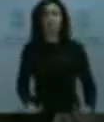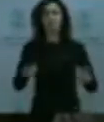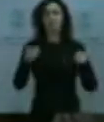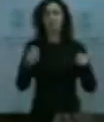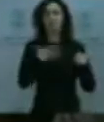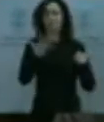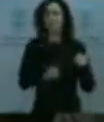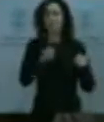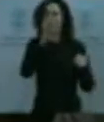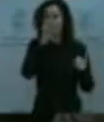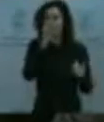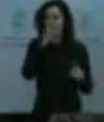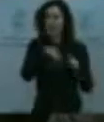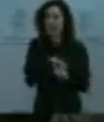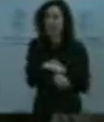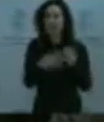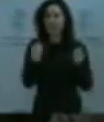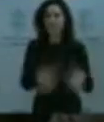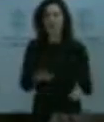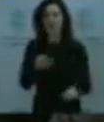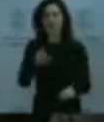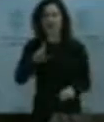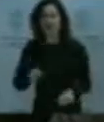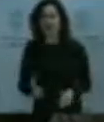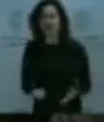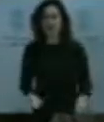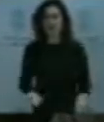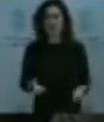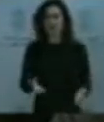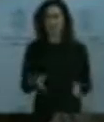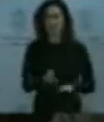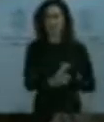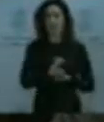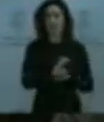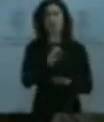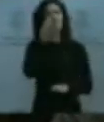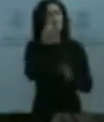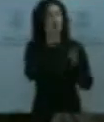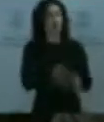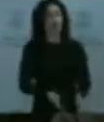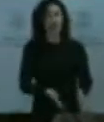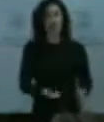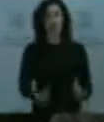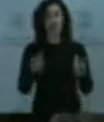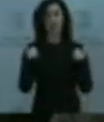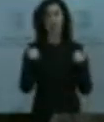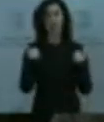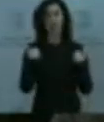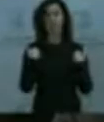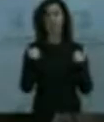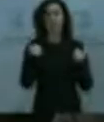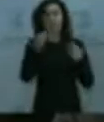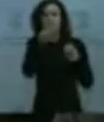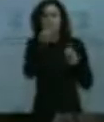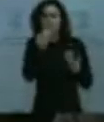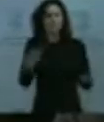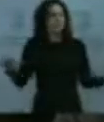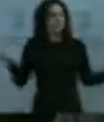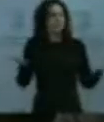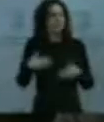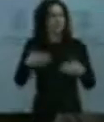ERA. Porque, señora consejera, su incompetencia la pagamos todos los asturianos y especialmente y de forma abusiva todos aquellos a los